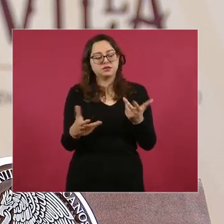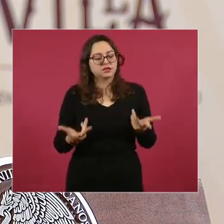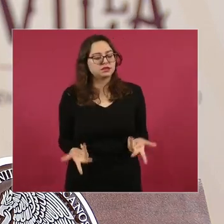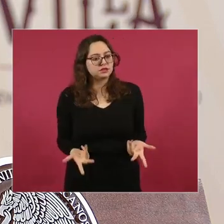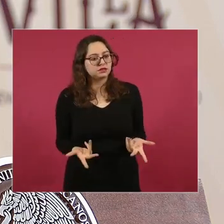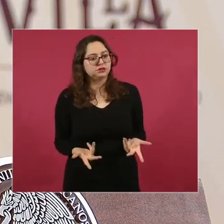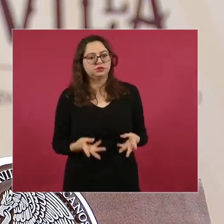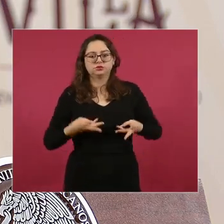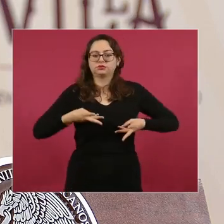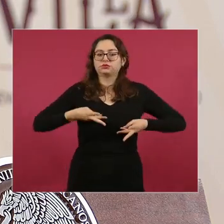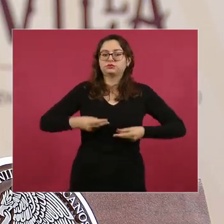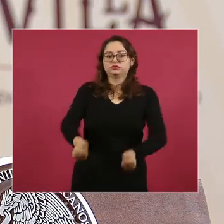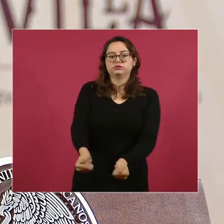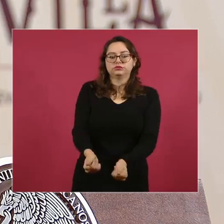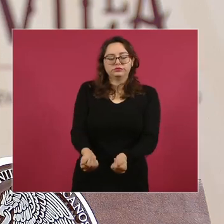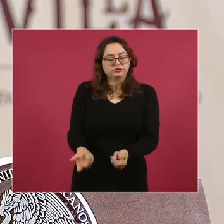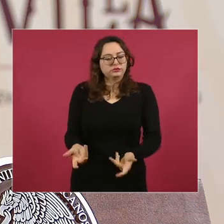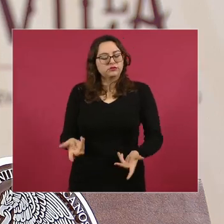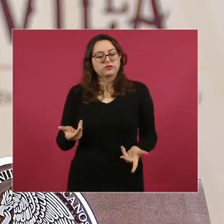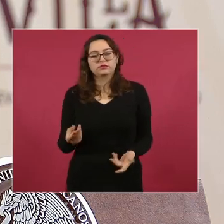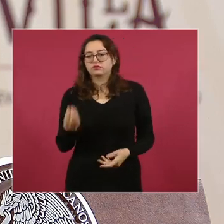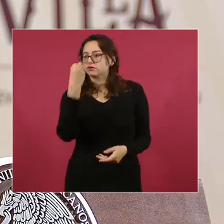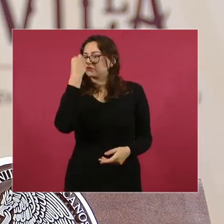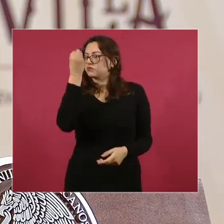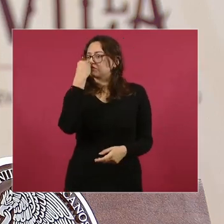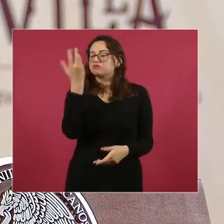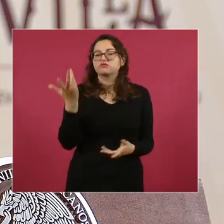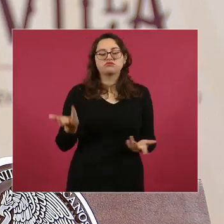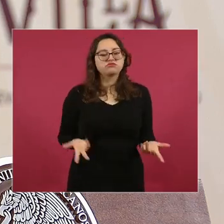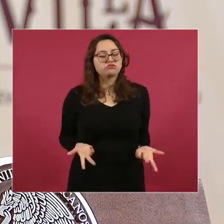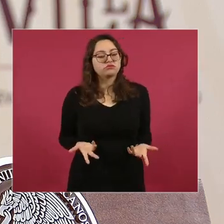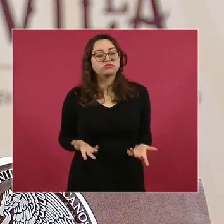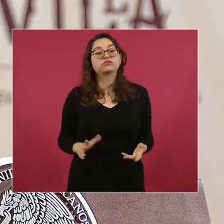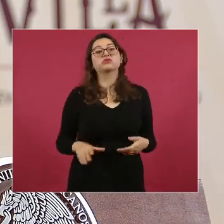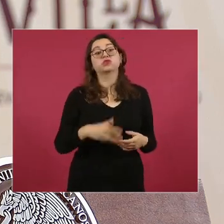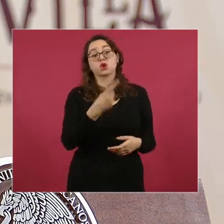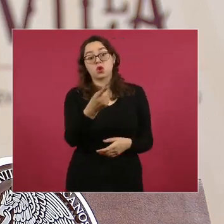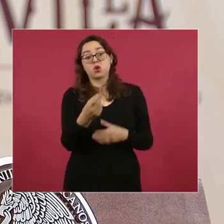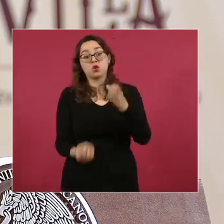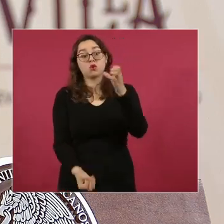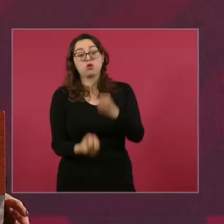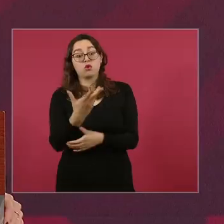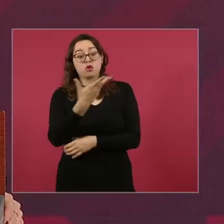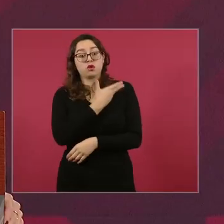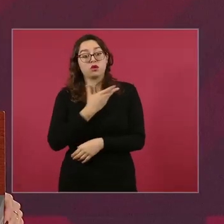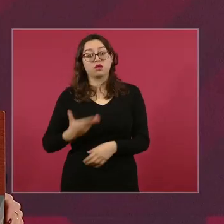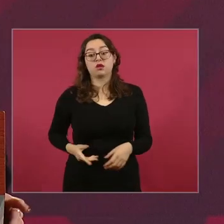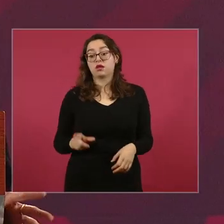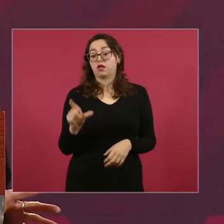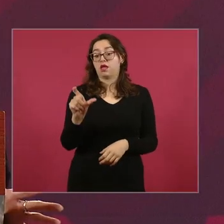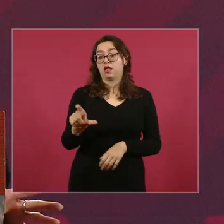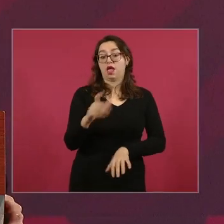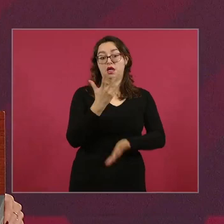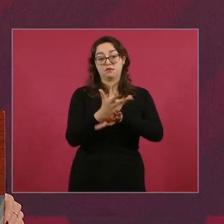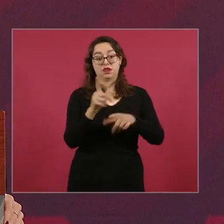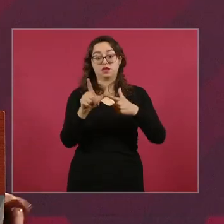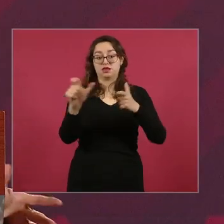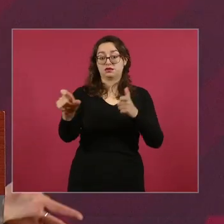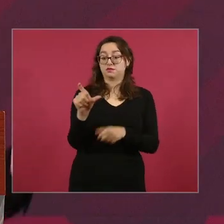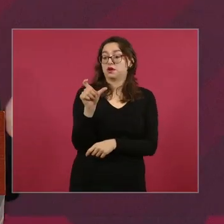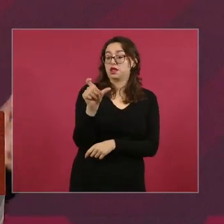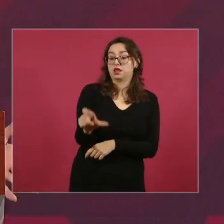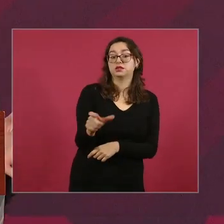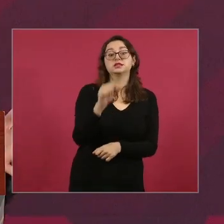mínimos. Y aunque el nuevo presidente del INAI también ya usó su American Express corporativa